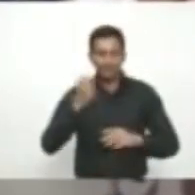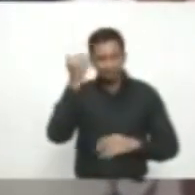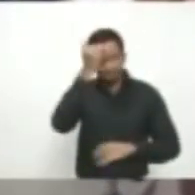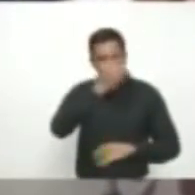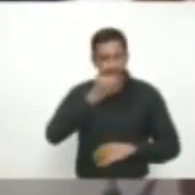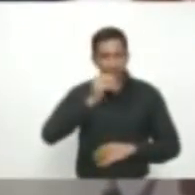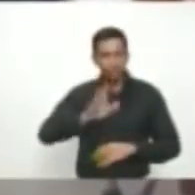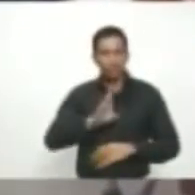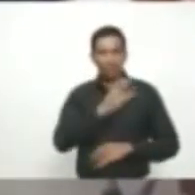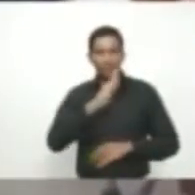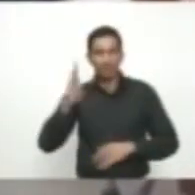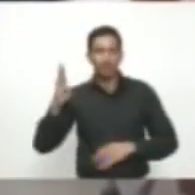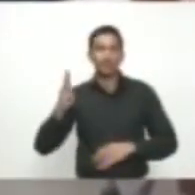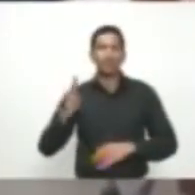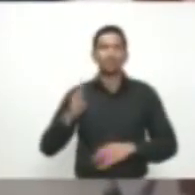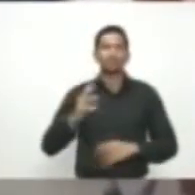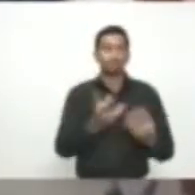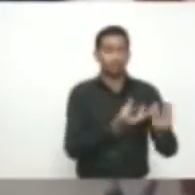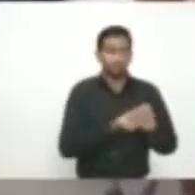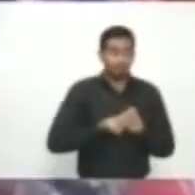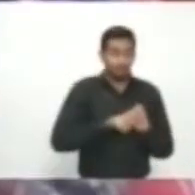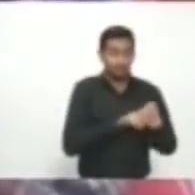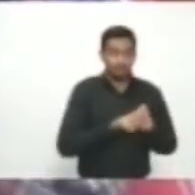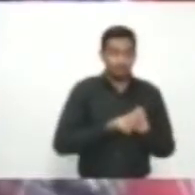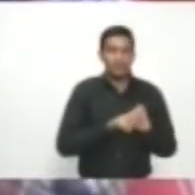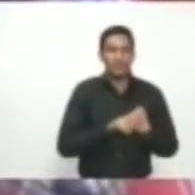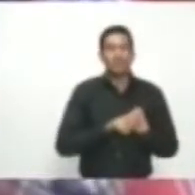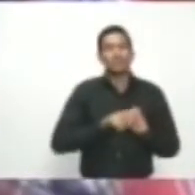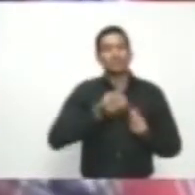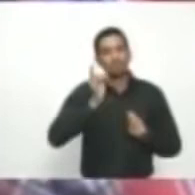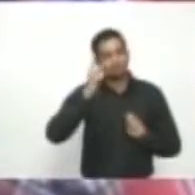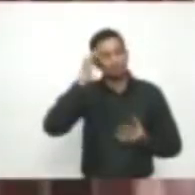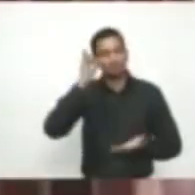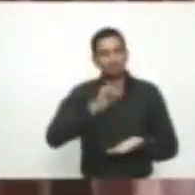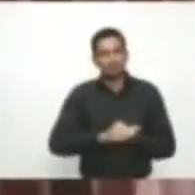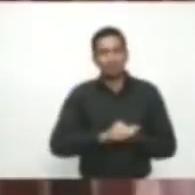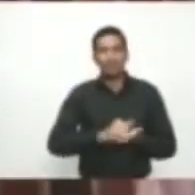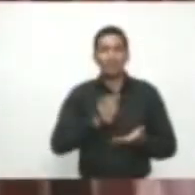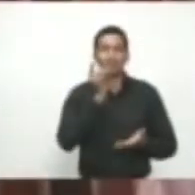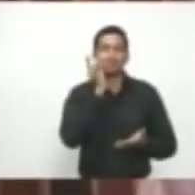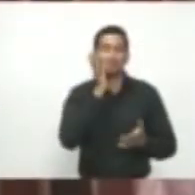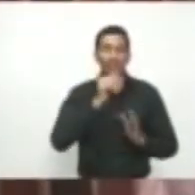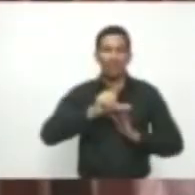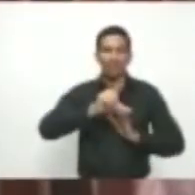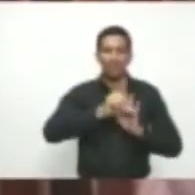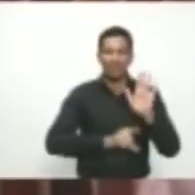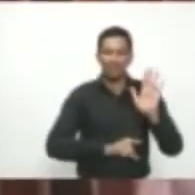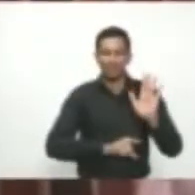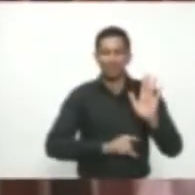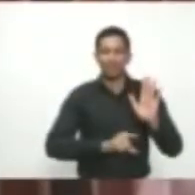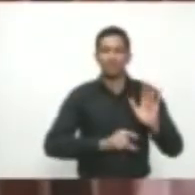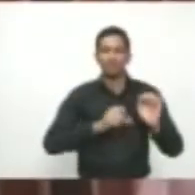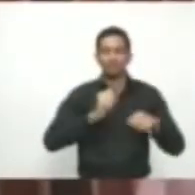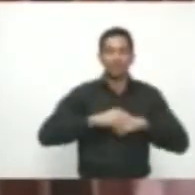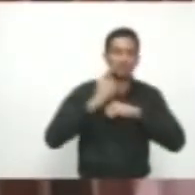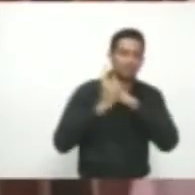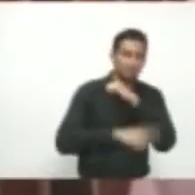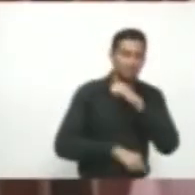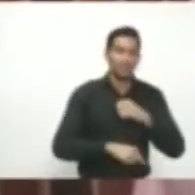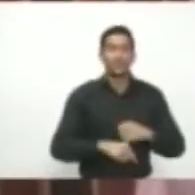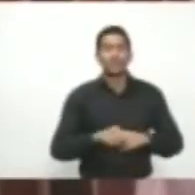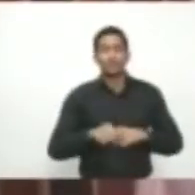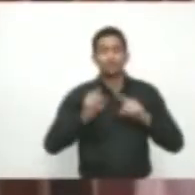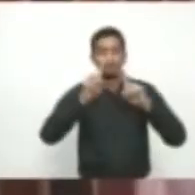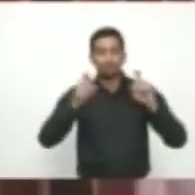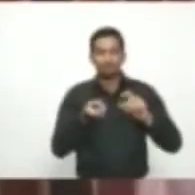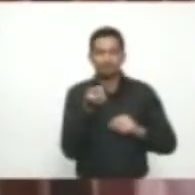Barranquilla, expresa que los cabildantes pueden haber incurrido en graves delitos. Bastante complejo el tema, delicado.